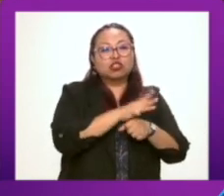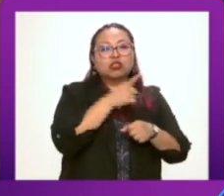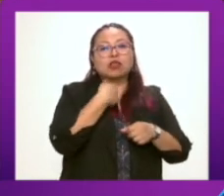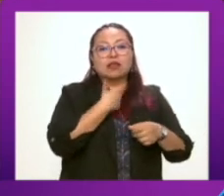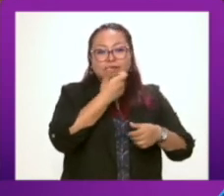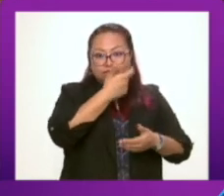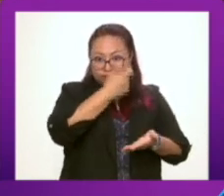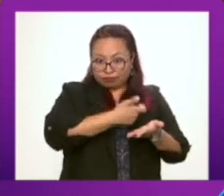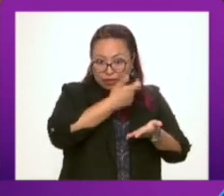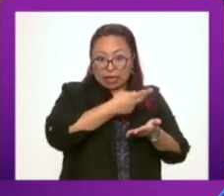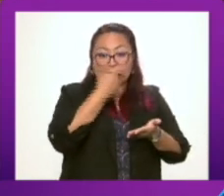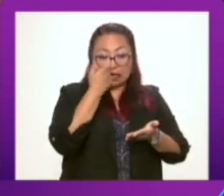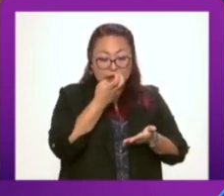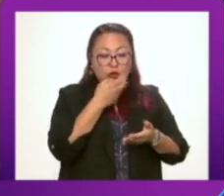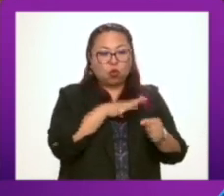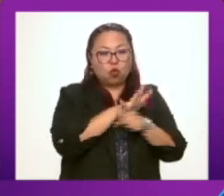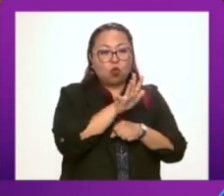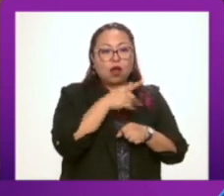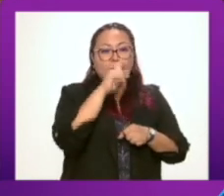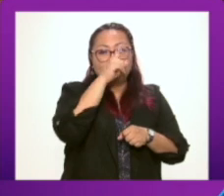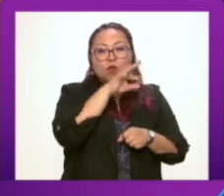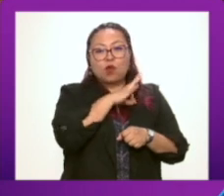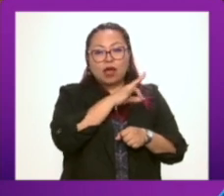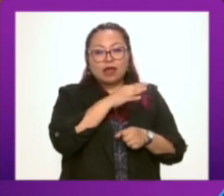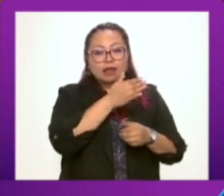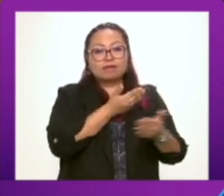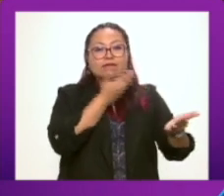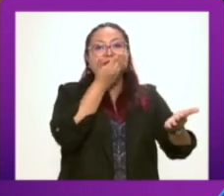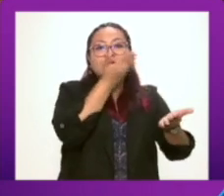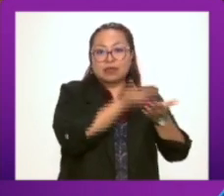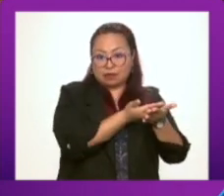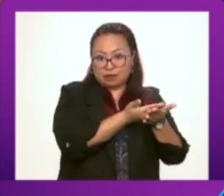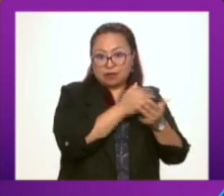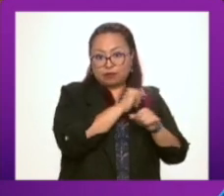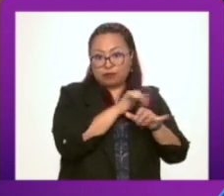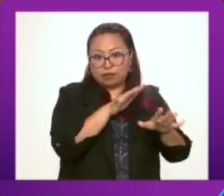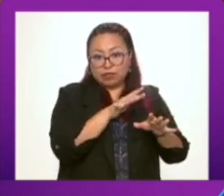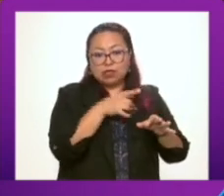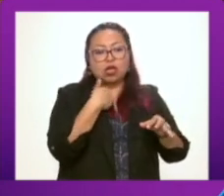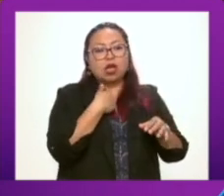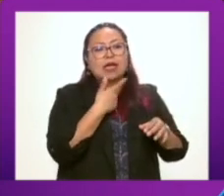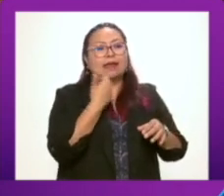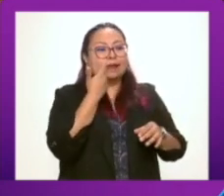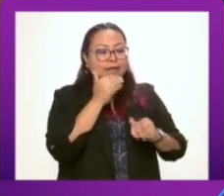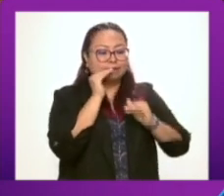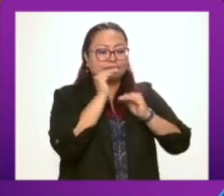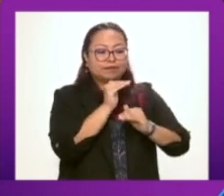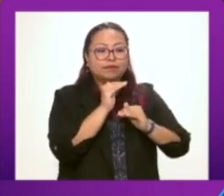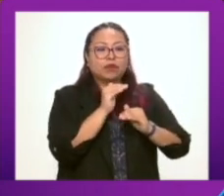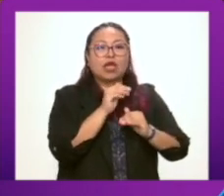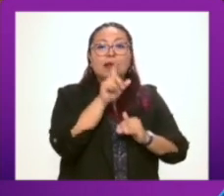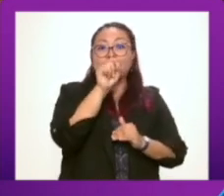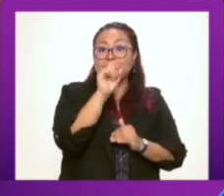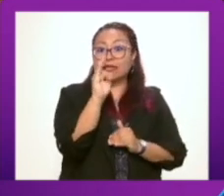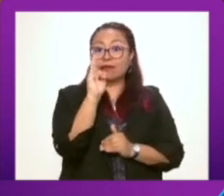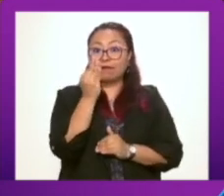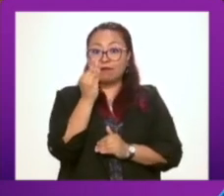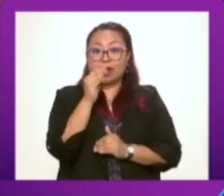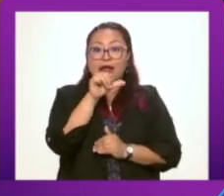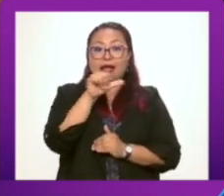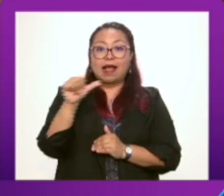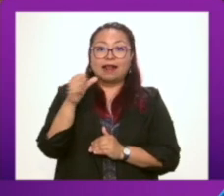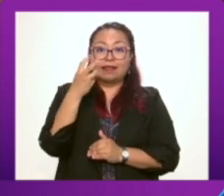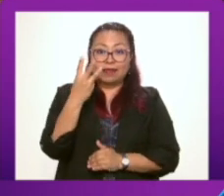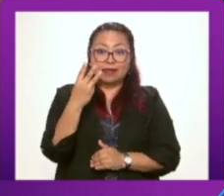de adquisiciones y almacenes y explica el periodo del 20 de febrero al 3 de